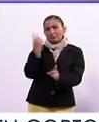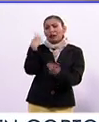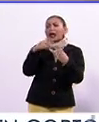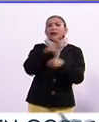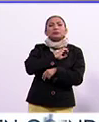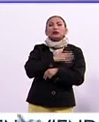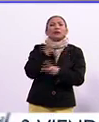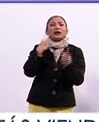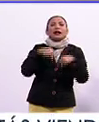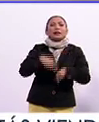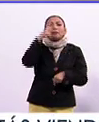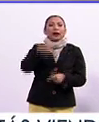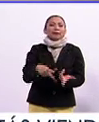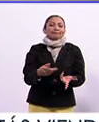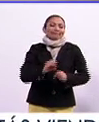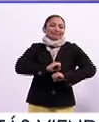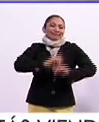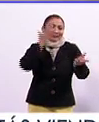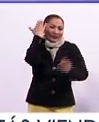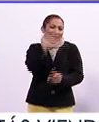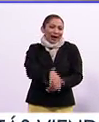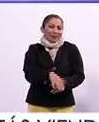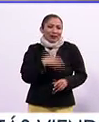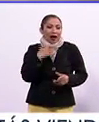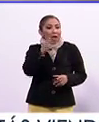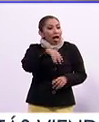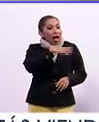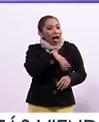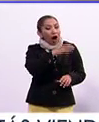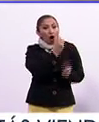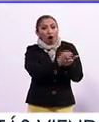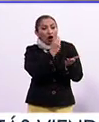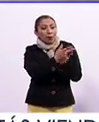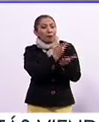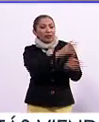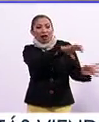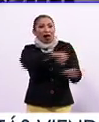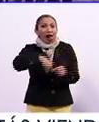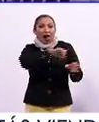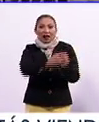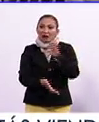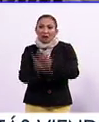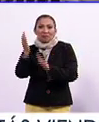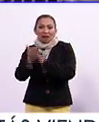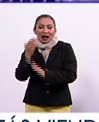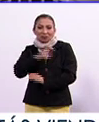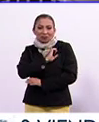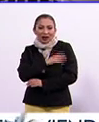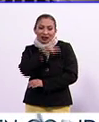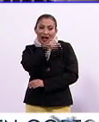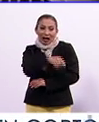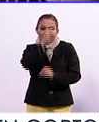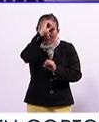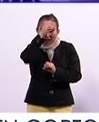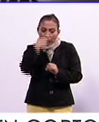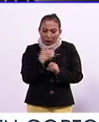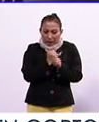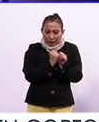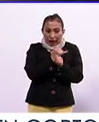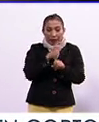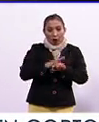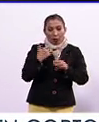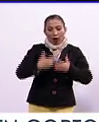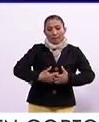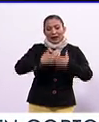los españoles a México? A buscar nuestro oro y nuestra plata, ¿verdad? Bueno, pues las minas eran las